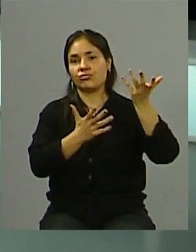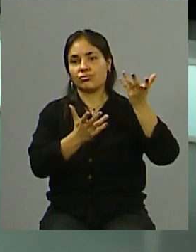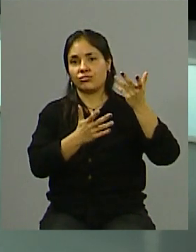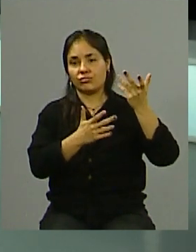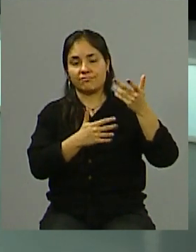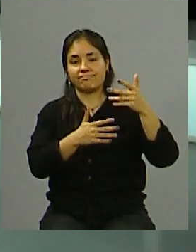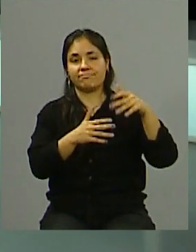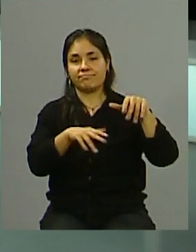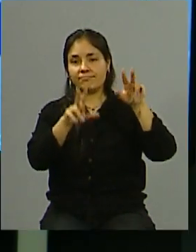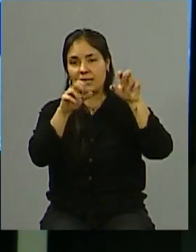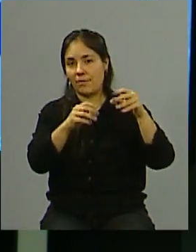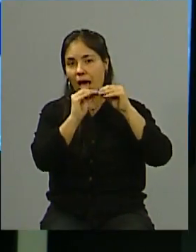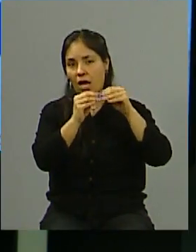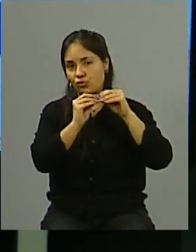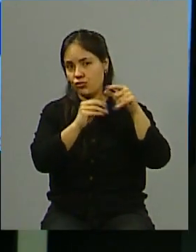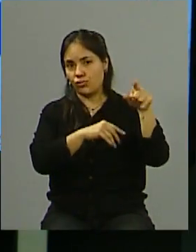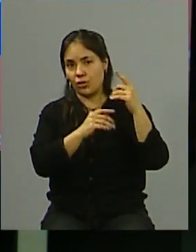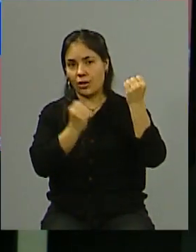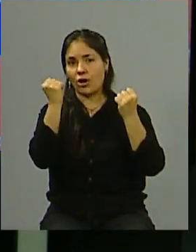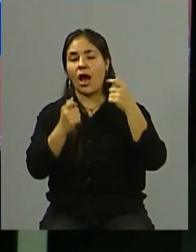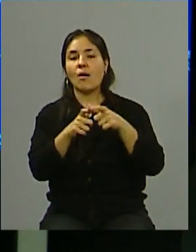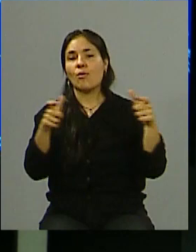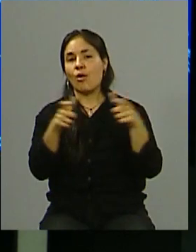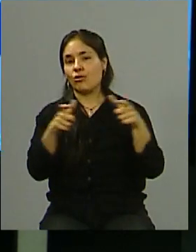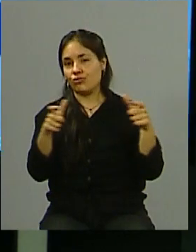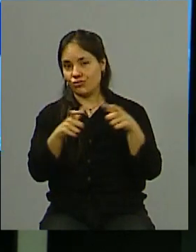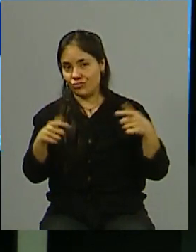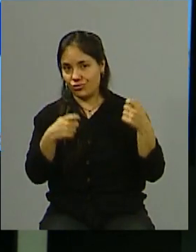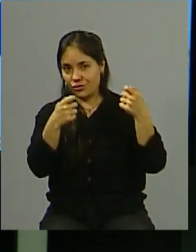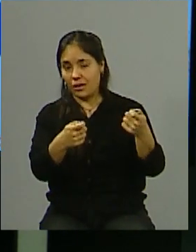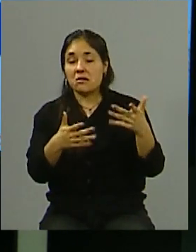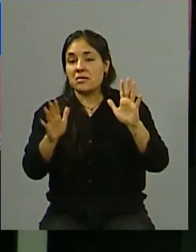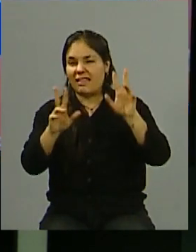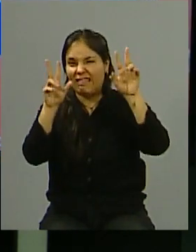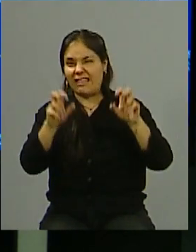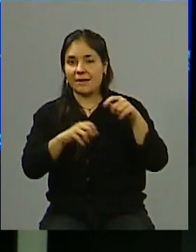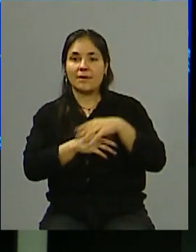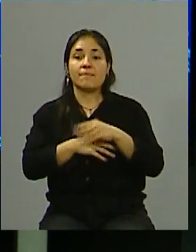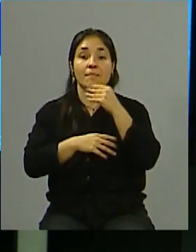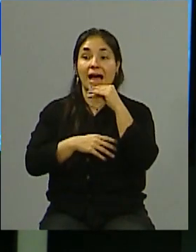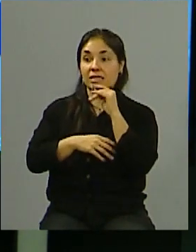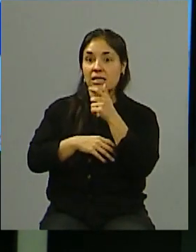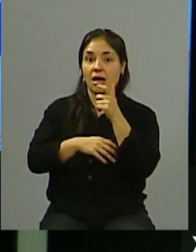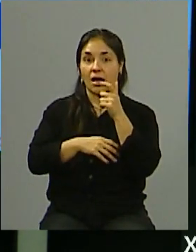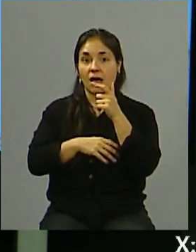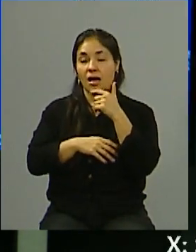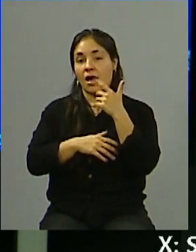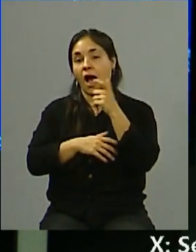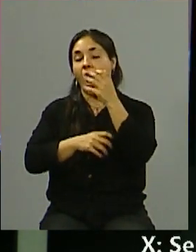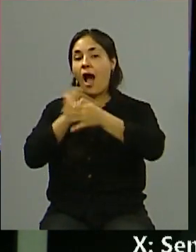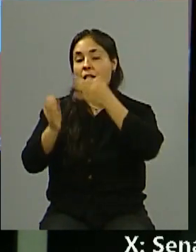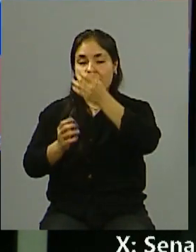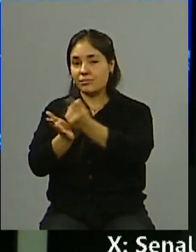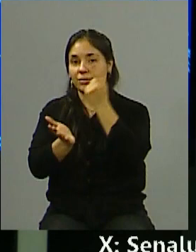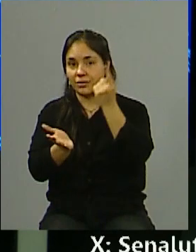Por lo tanto, es algo sumamente complejo, de lo cual Massa no pudo hablar porque tampoco le cayeron incisivamente, y quien debía